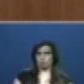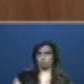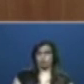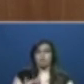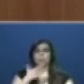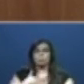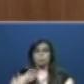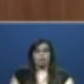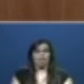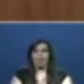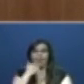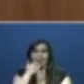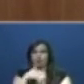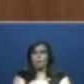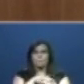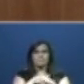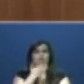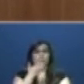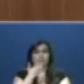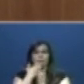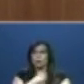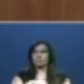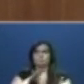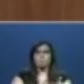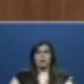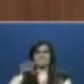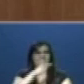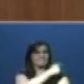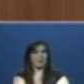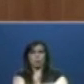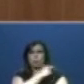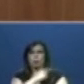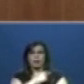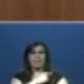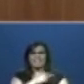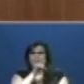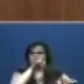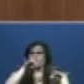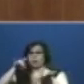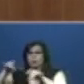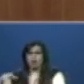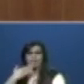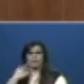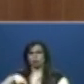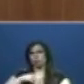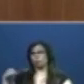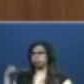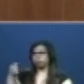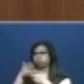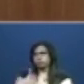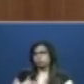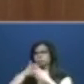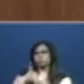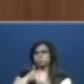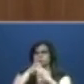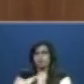elemental como un único calendario de vacunación en toda España algo por lo que llevamos años trabajando y que ha motivado la reciente adaptación de